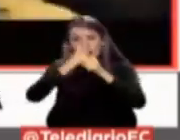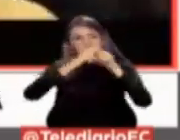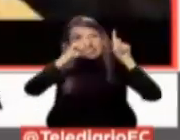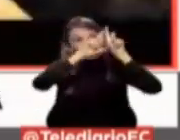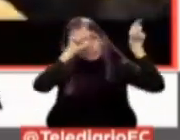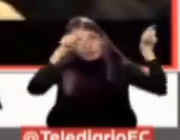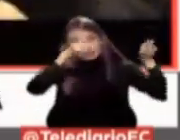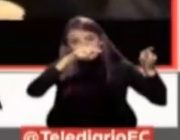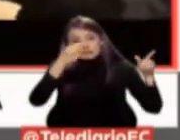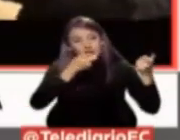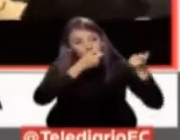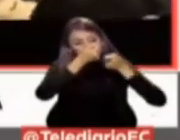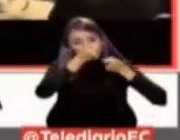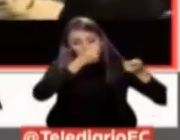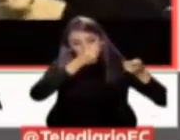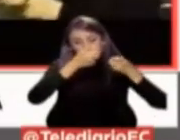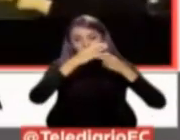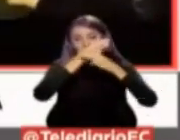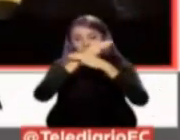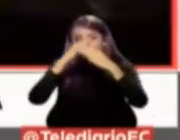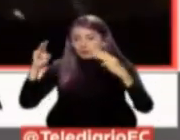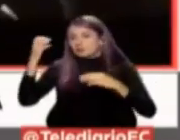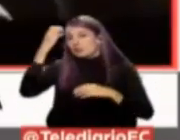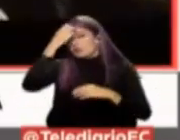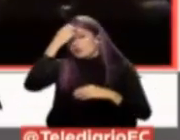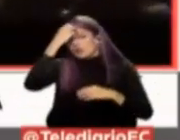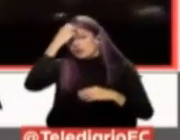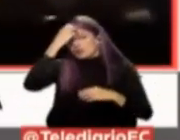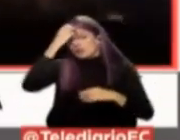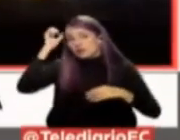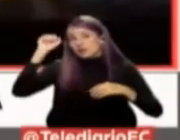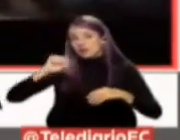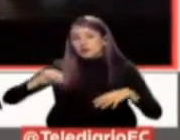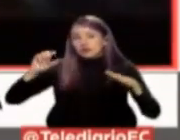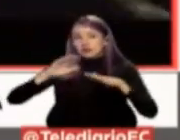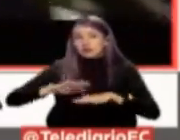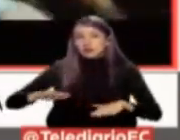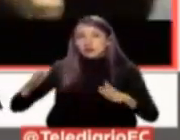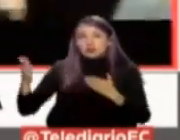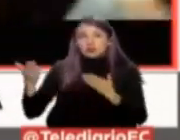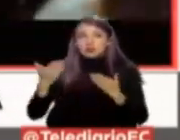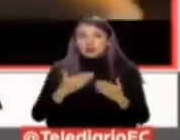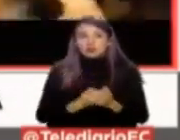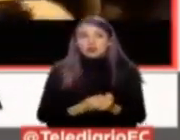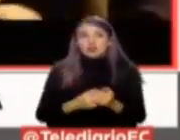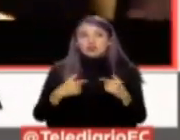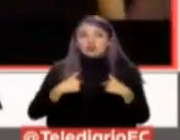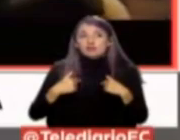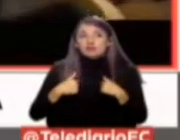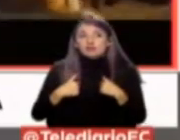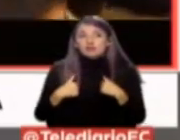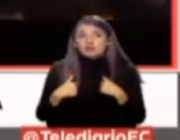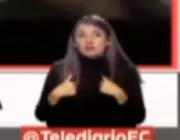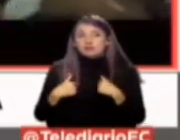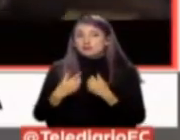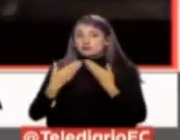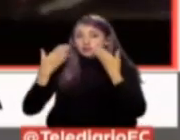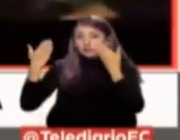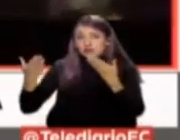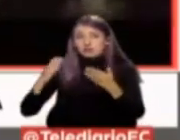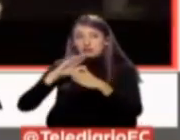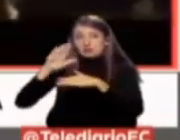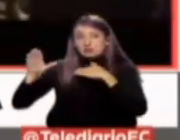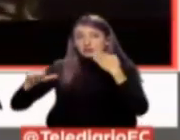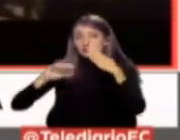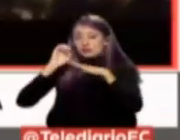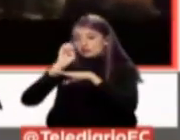Y al mismo tiempo una propuesta pedagógica y de educación que no permita que esto se repita nunca más. Yo sí debo decirle, Eduardo, que a todos los